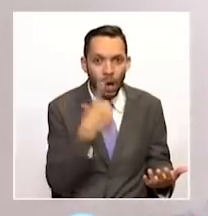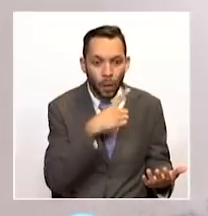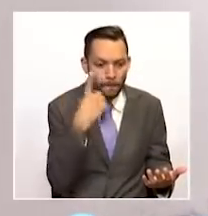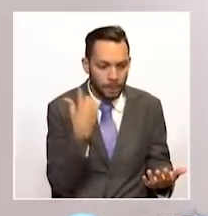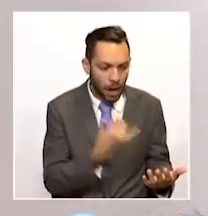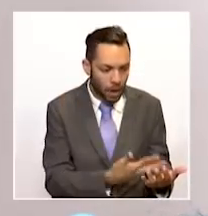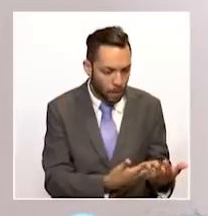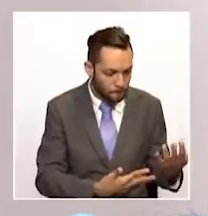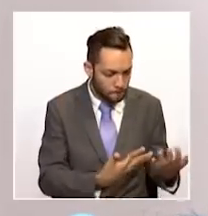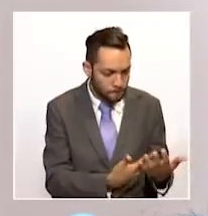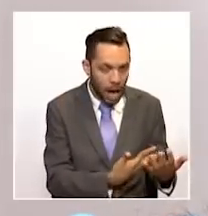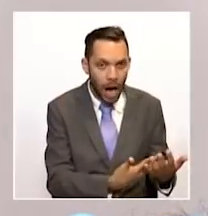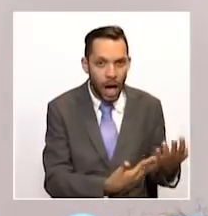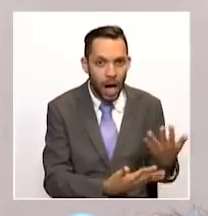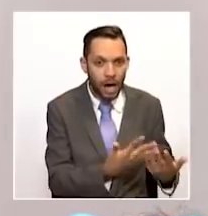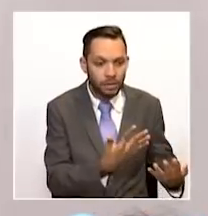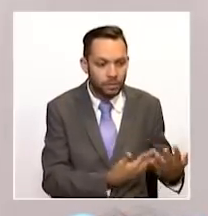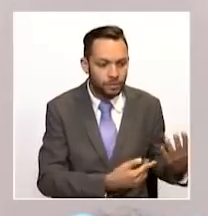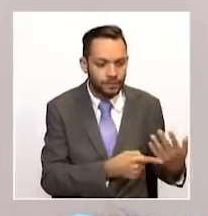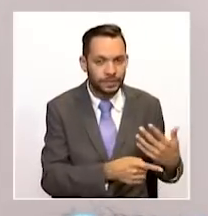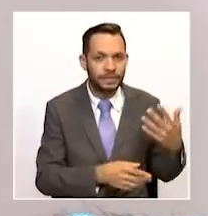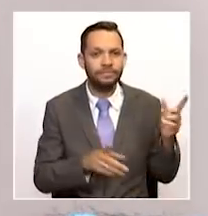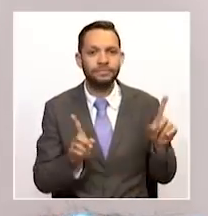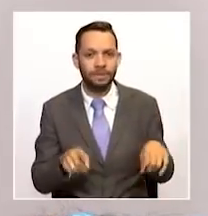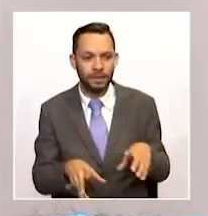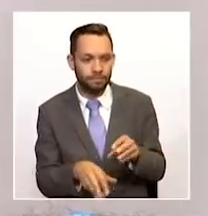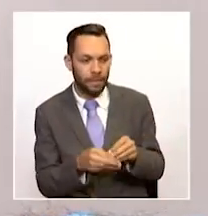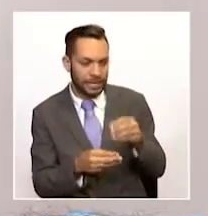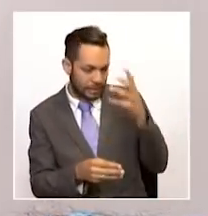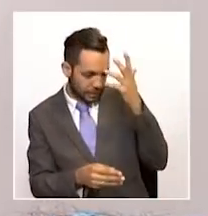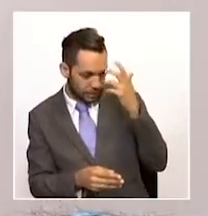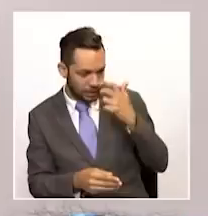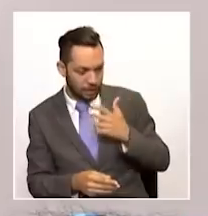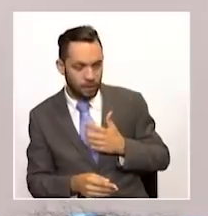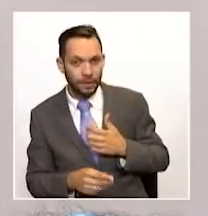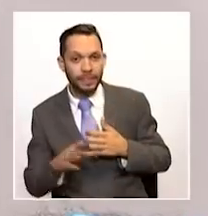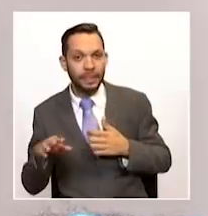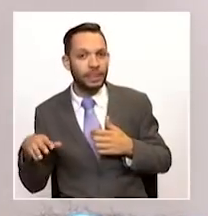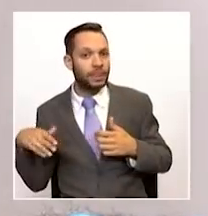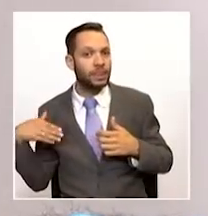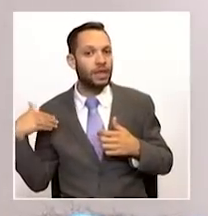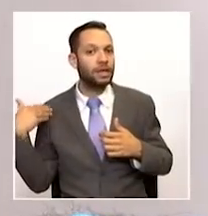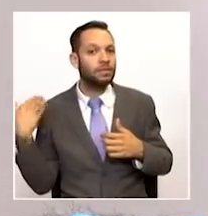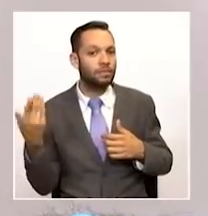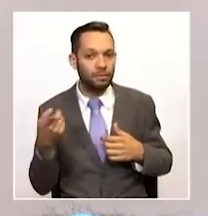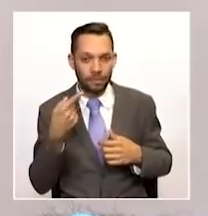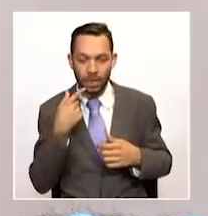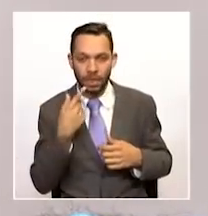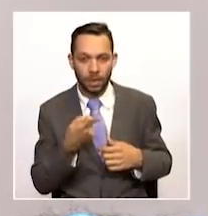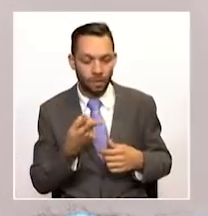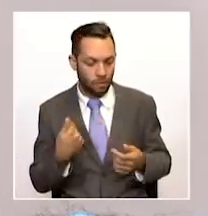exámenes más exámenes ya éstas le dijeron que yo tenía es perder